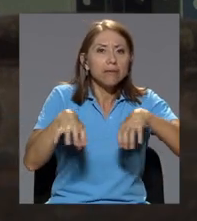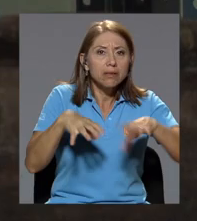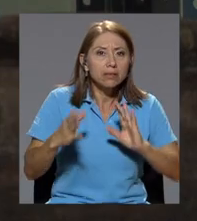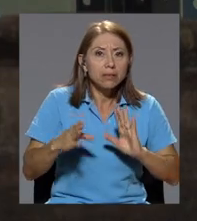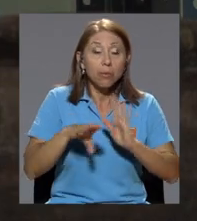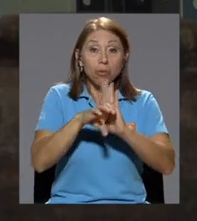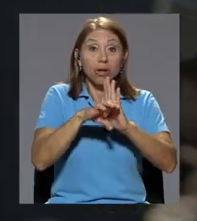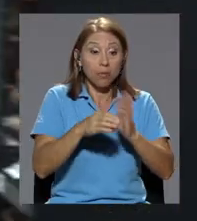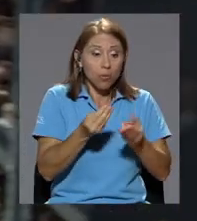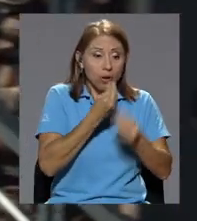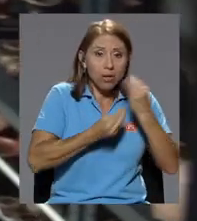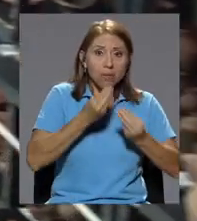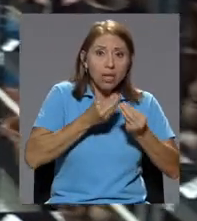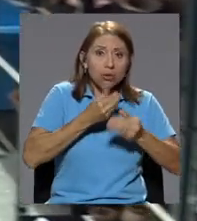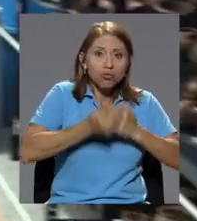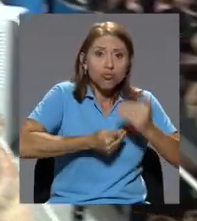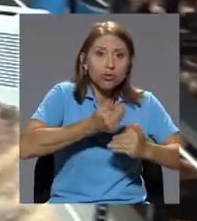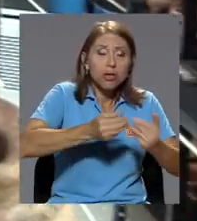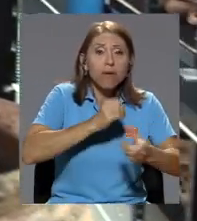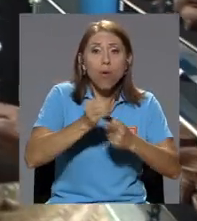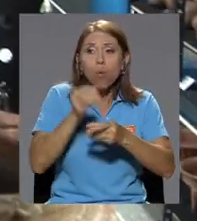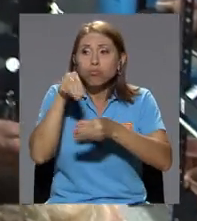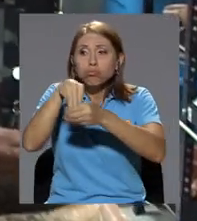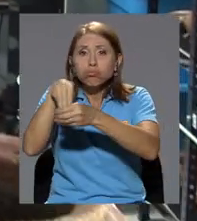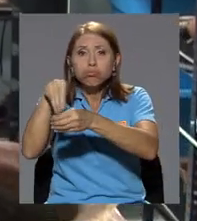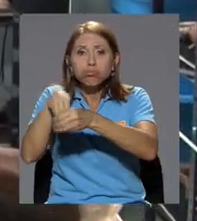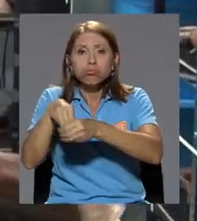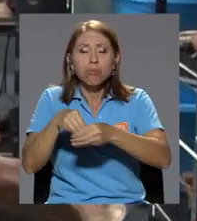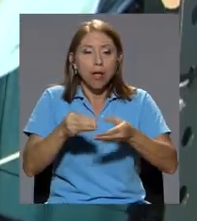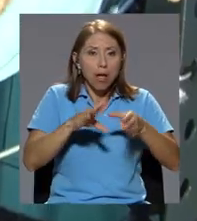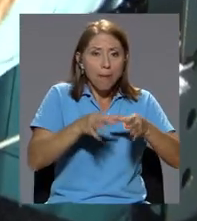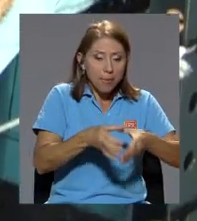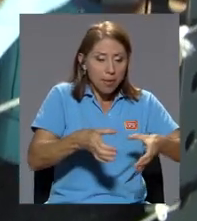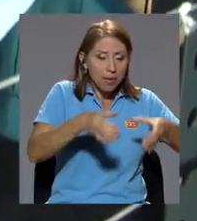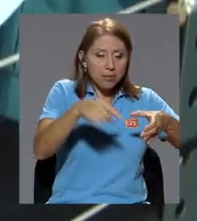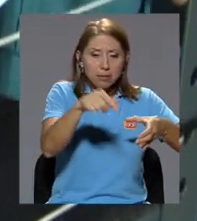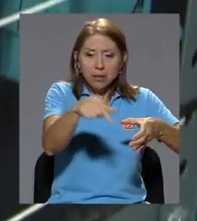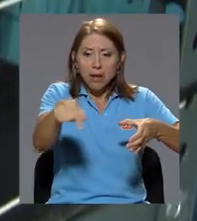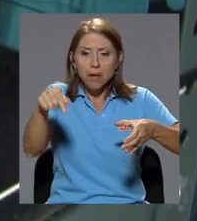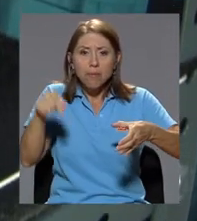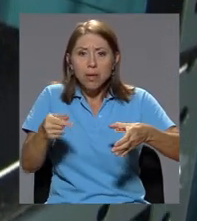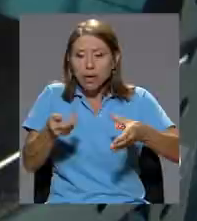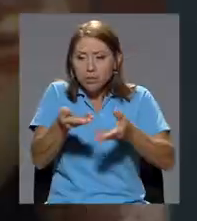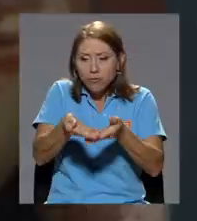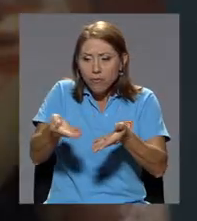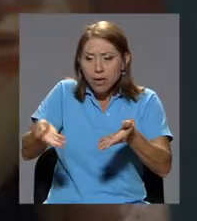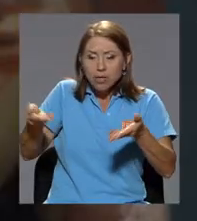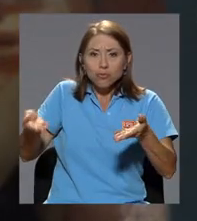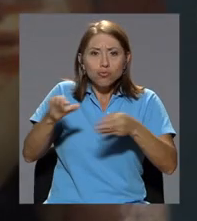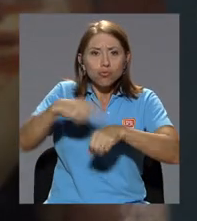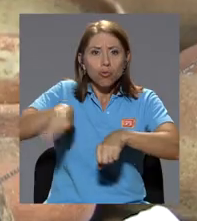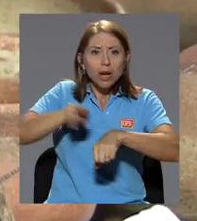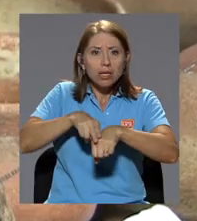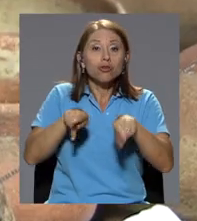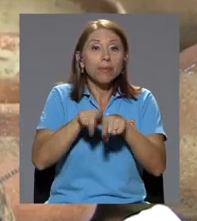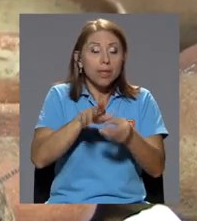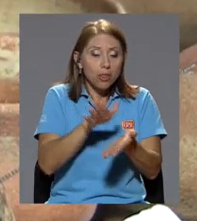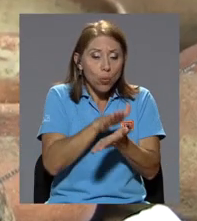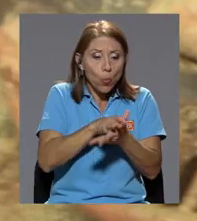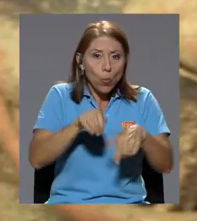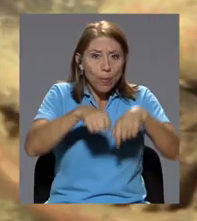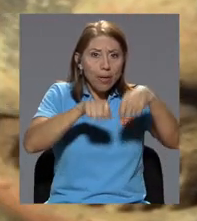alimentos, si era para almacenaje. Fragmentos de piezas cerámicas, restos orgánicos y documentos encontrados en